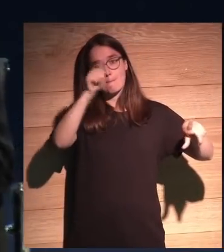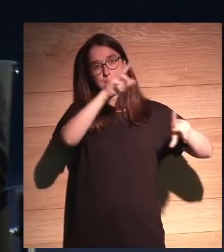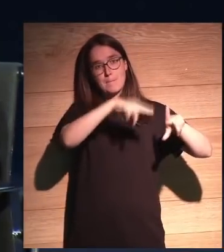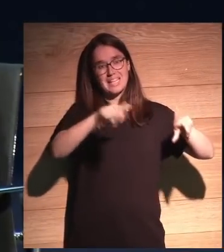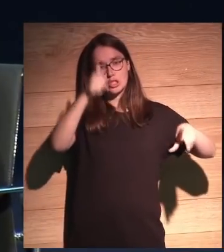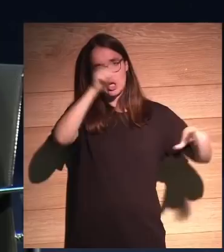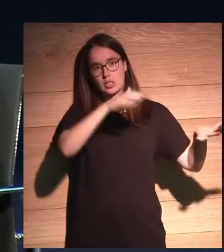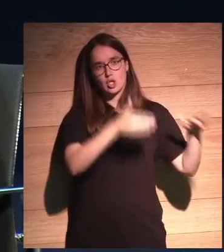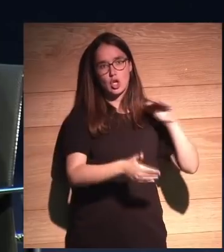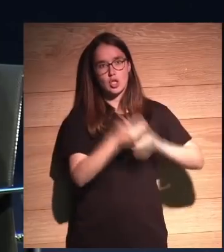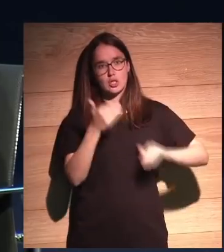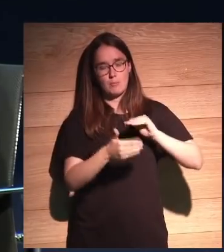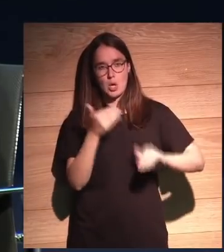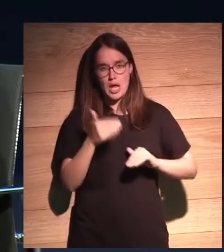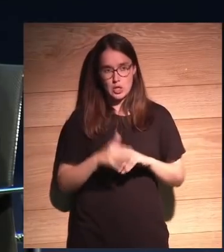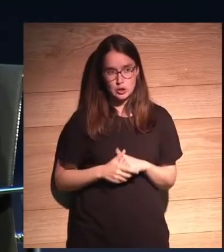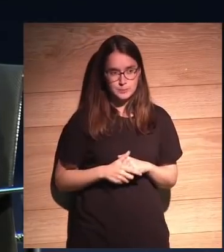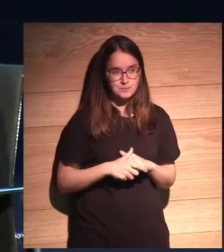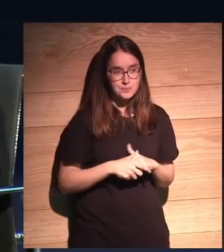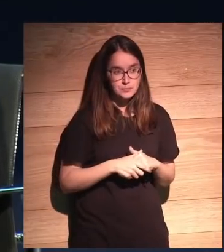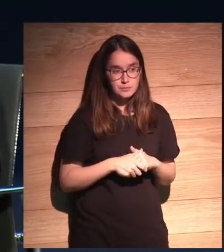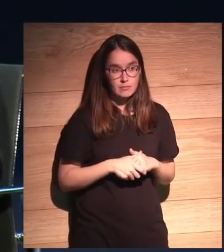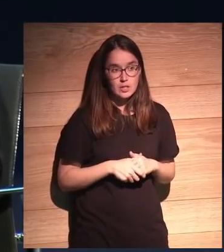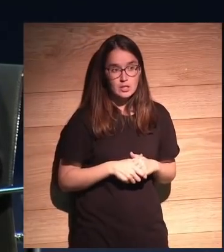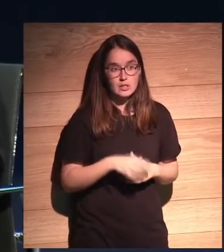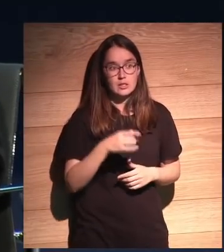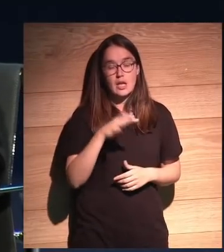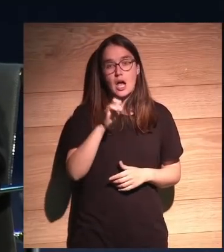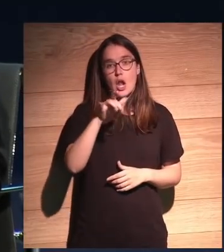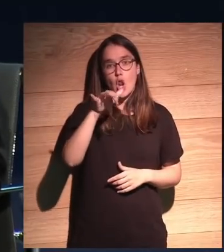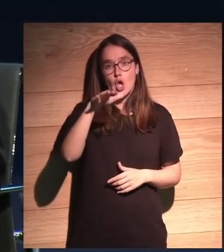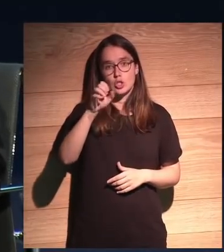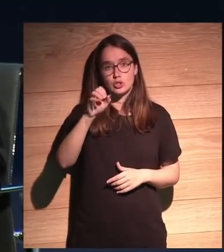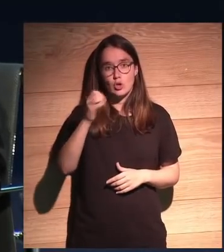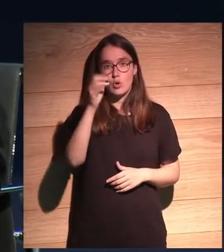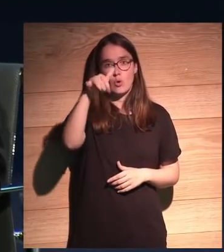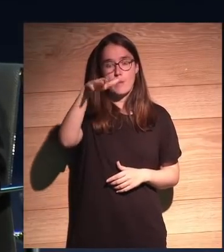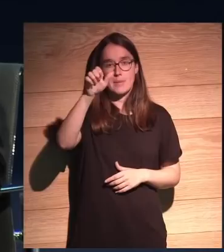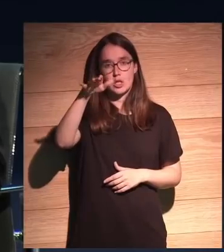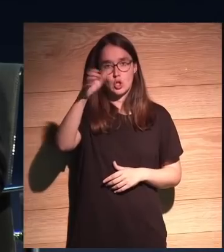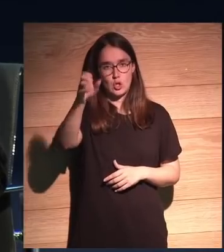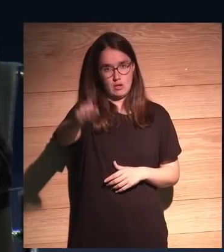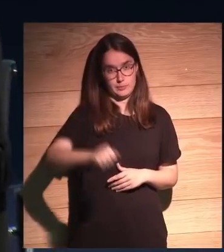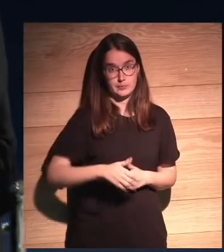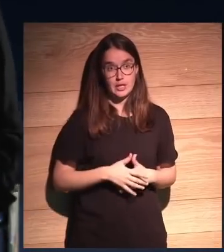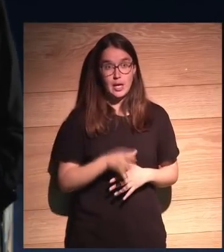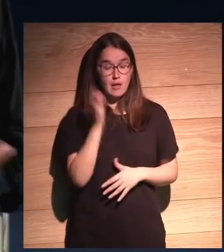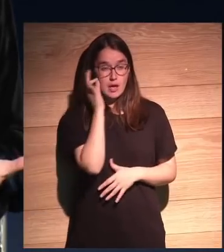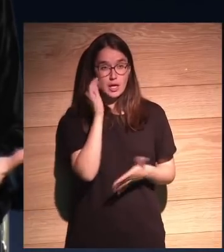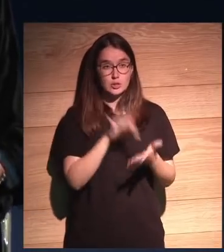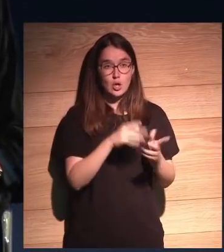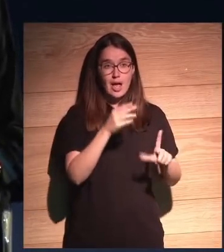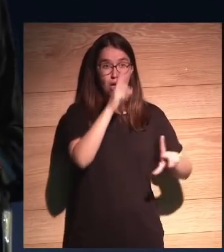pintores contemporáneos de Sofonisba Anguissola, de Alonso Sánchez Coello, de Juan Pantoja de la Cruz. Ella había